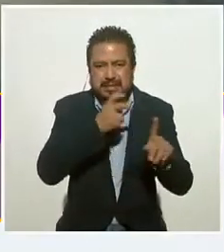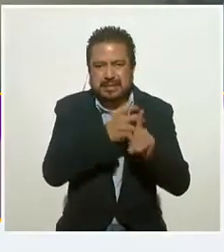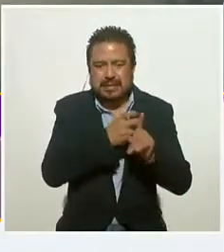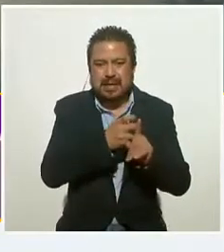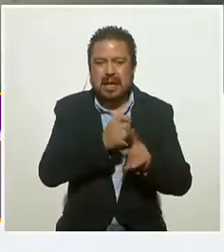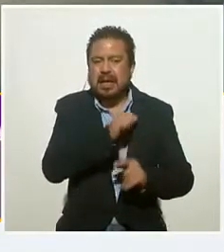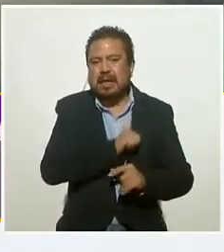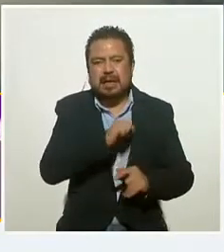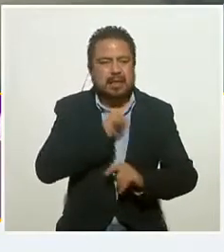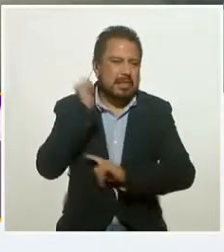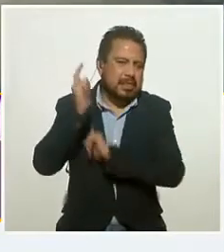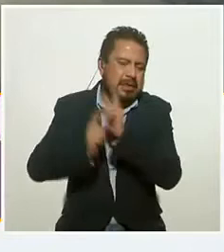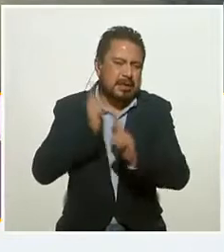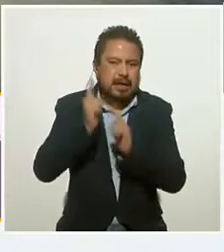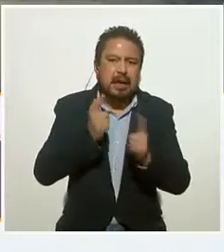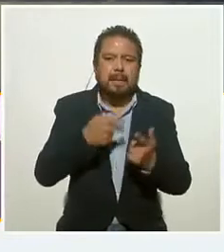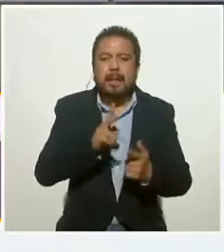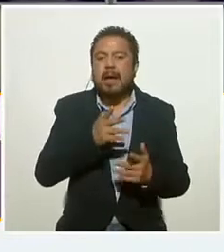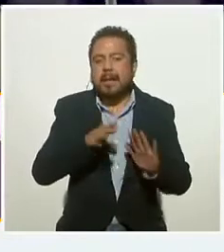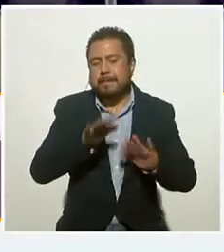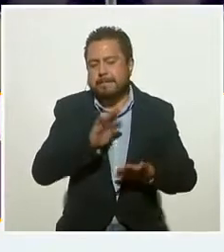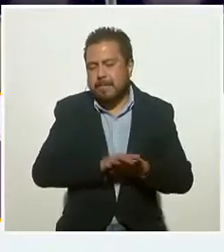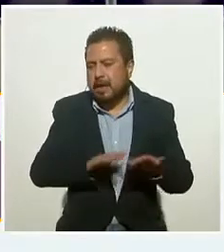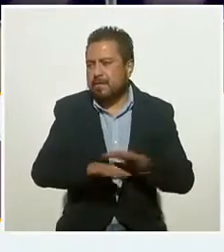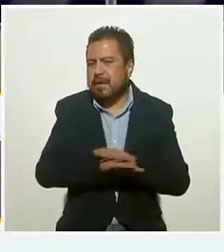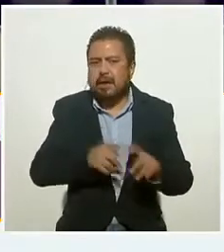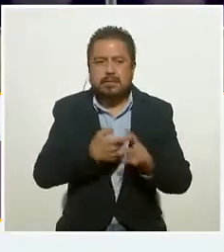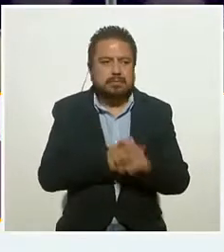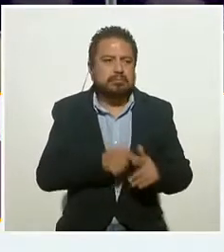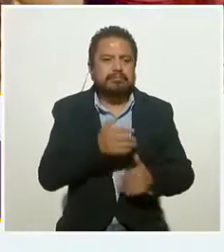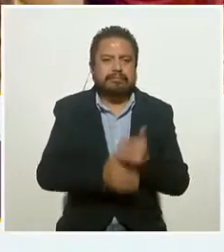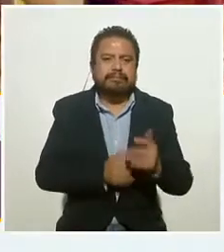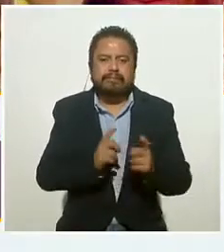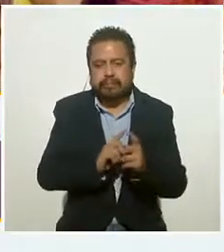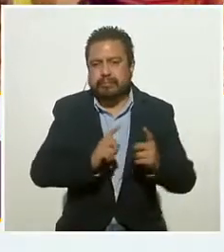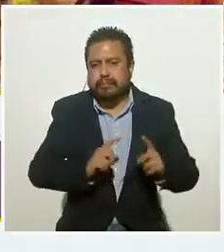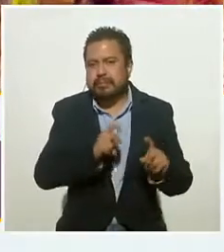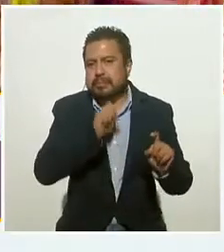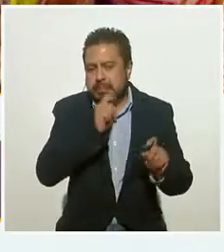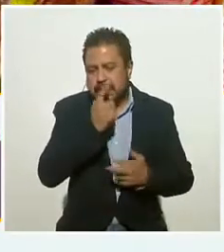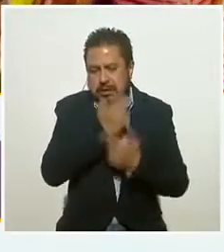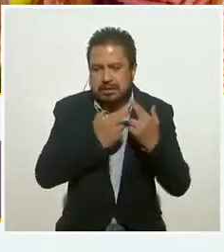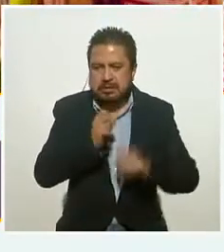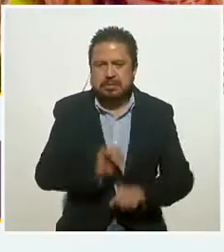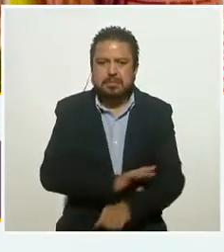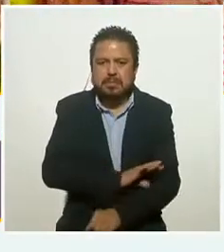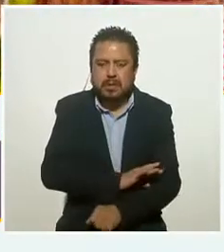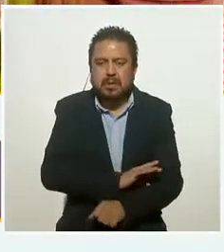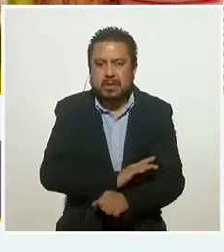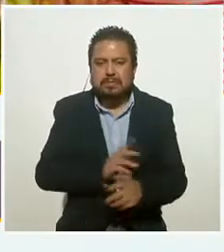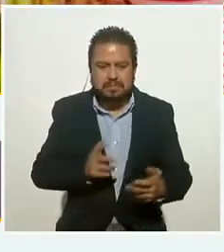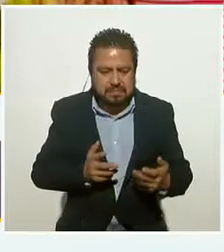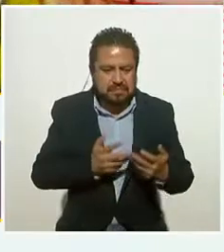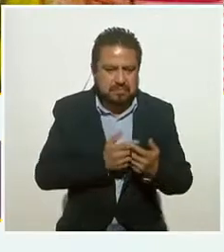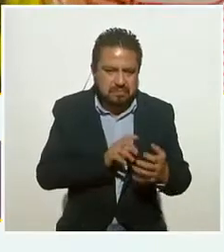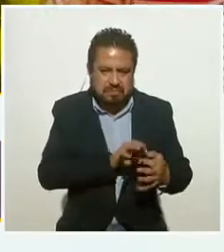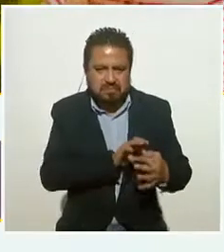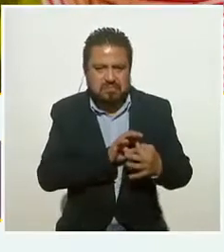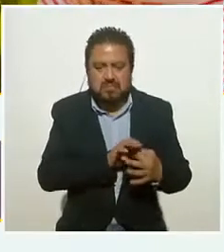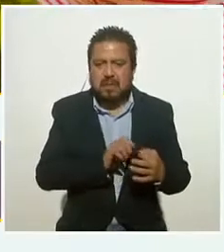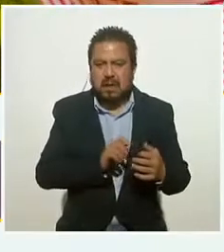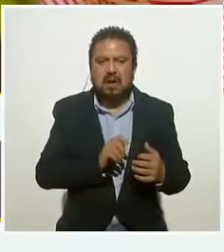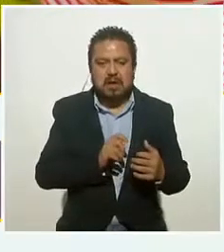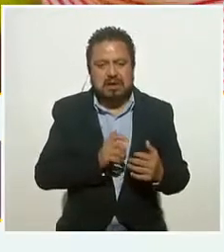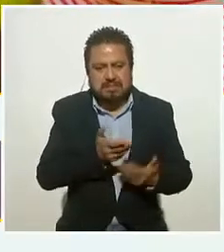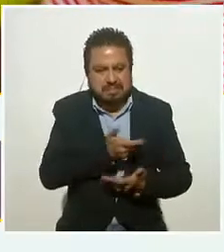la antigua Grecia, pero es la base. A partir de eso hay que desarrollar también regulación emocional, empatía,